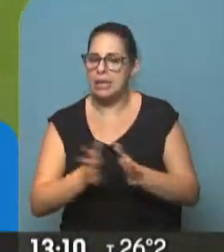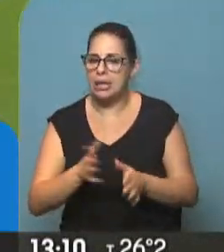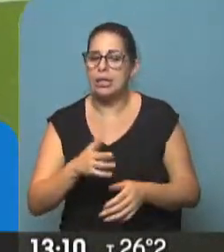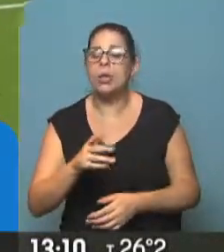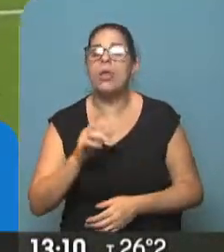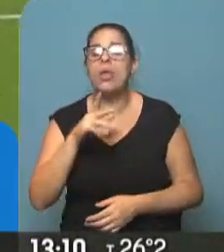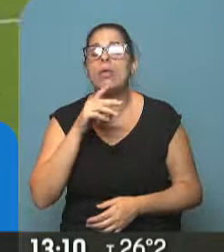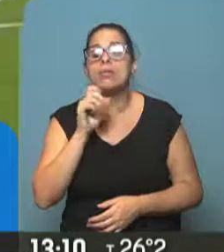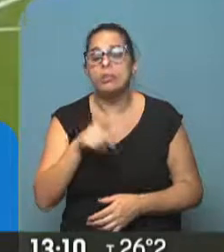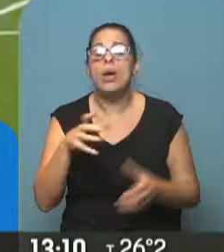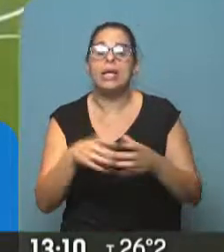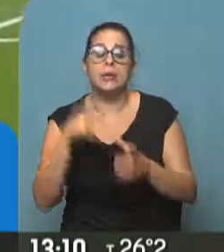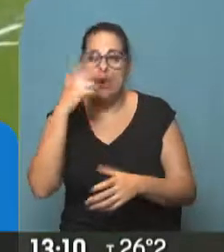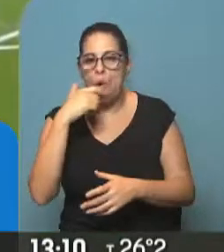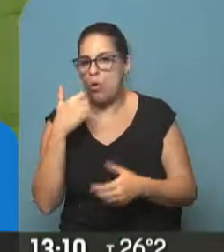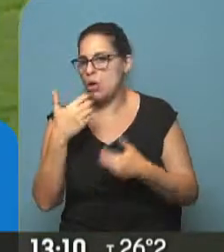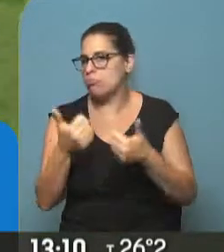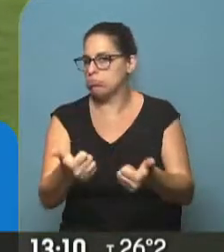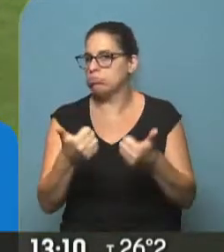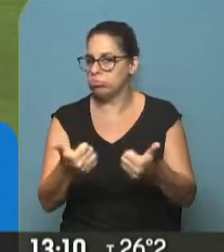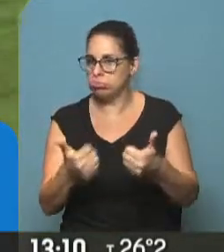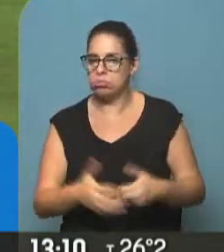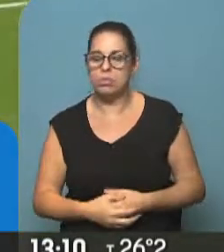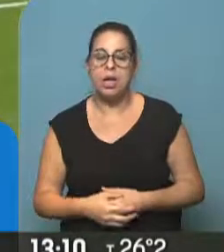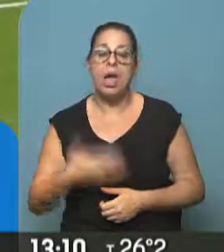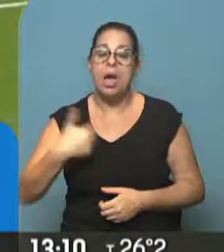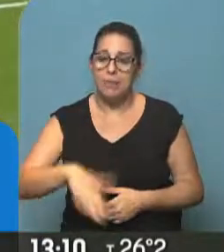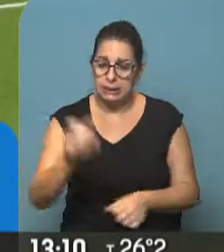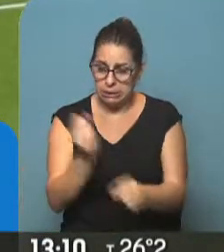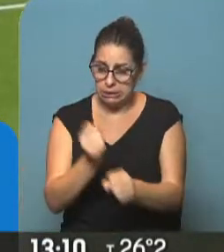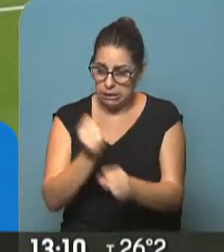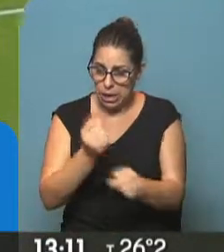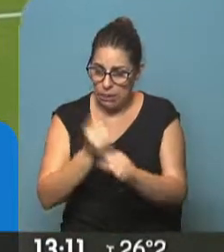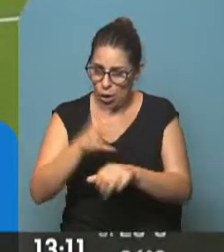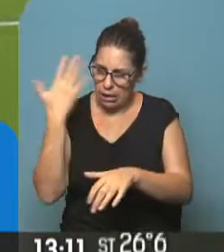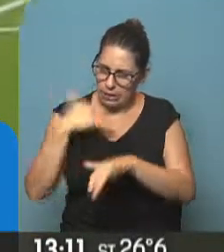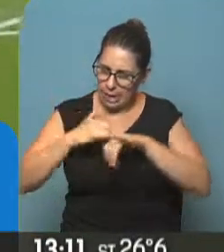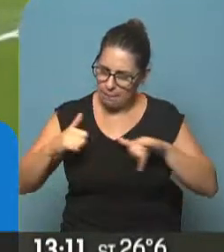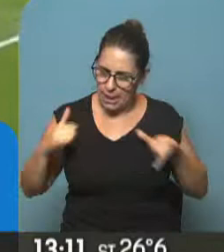Haaland, porque a partir del trabajo de campaña